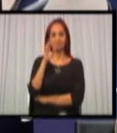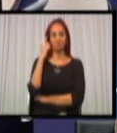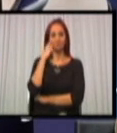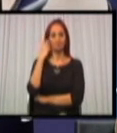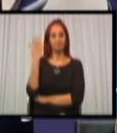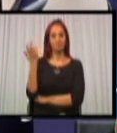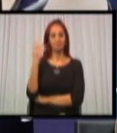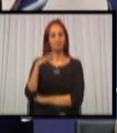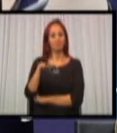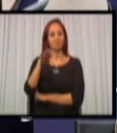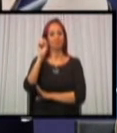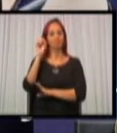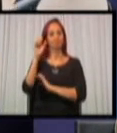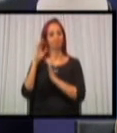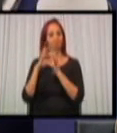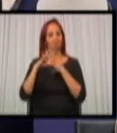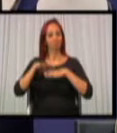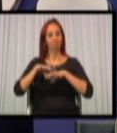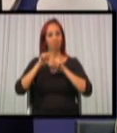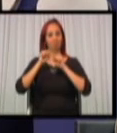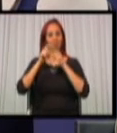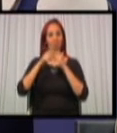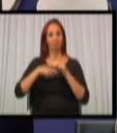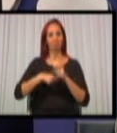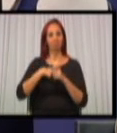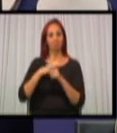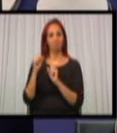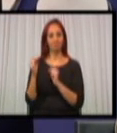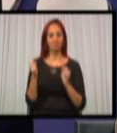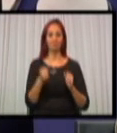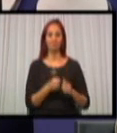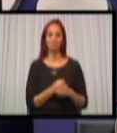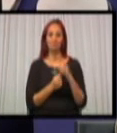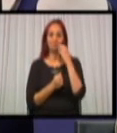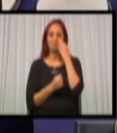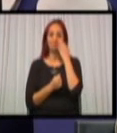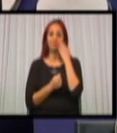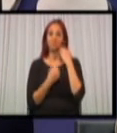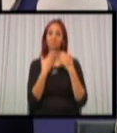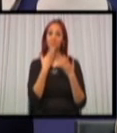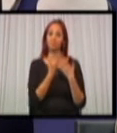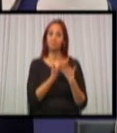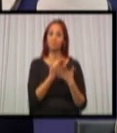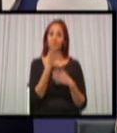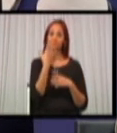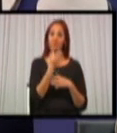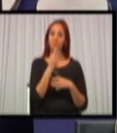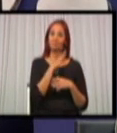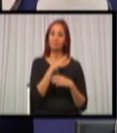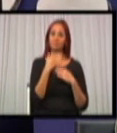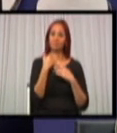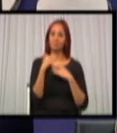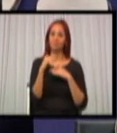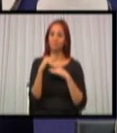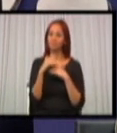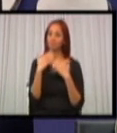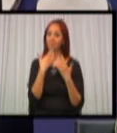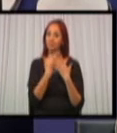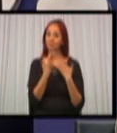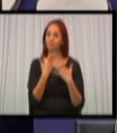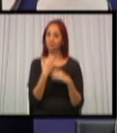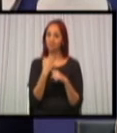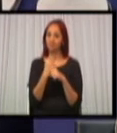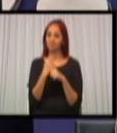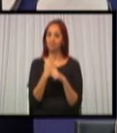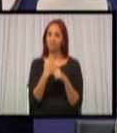que ocupe esa silla como alcalde en la municipalidad. Y considerando esas limitaciones que tienen